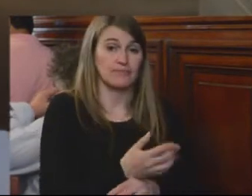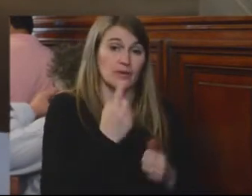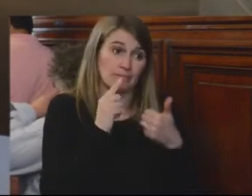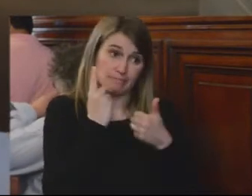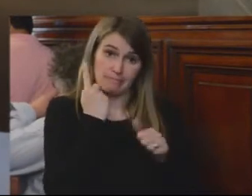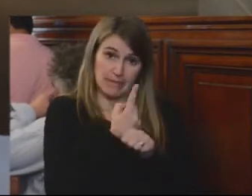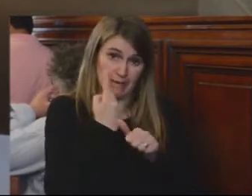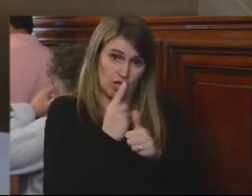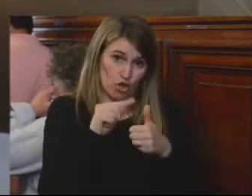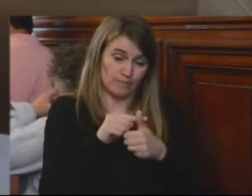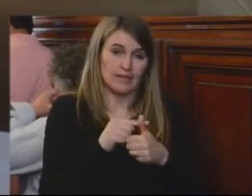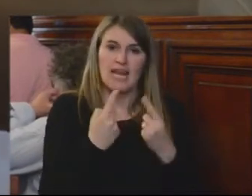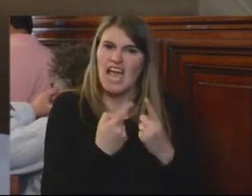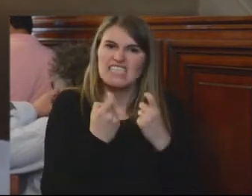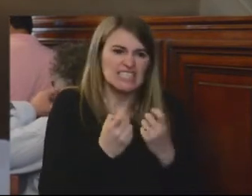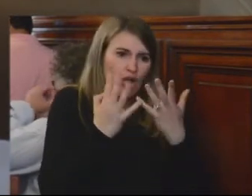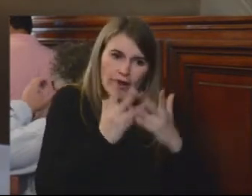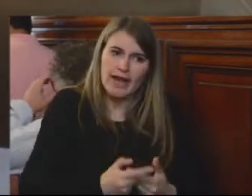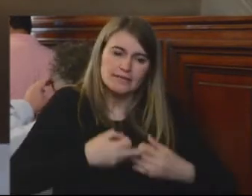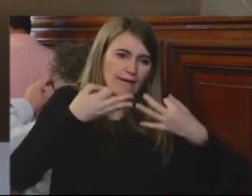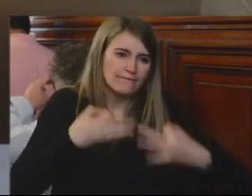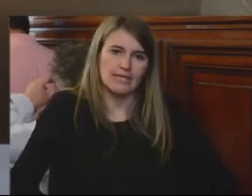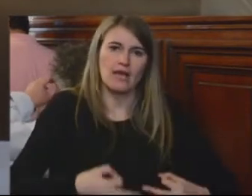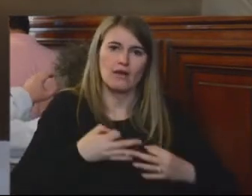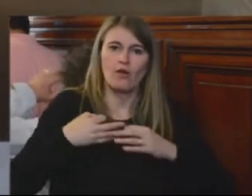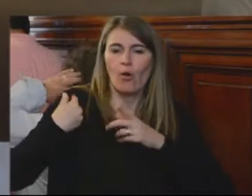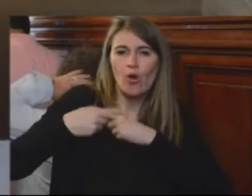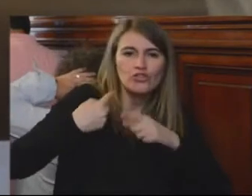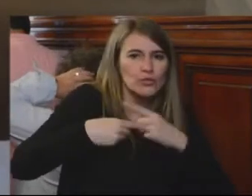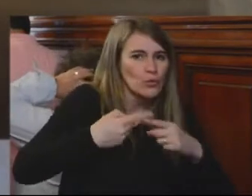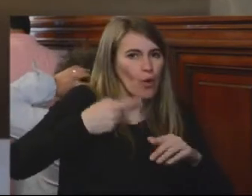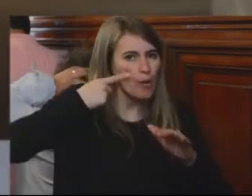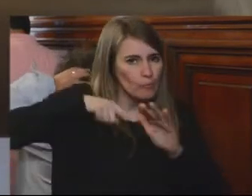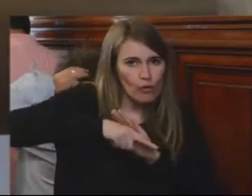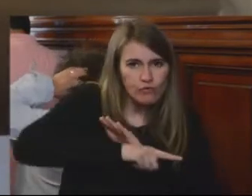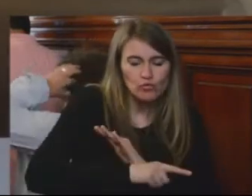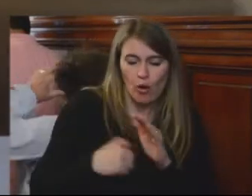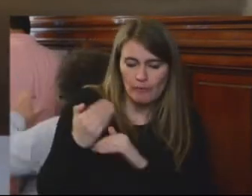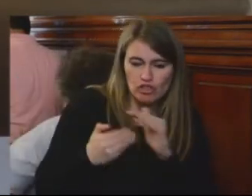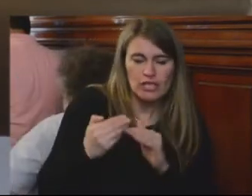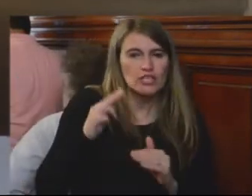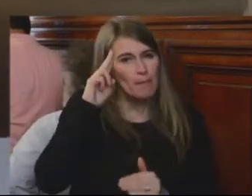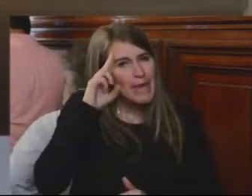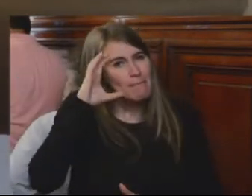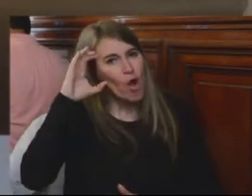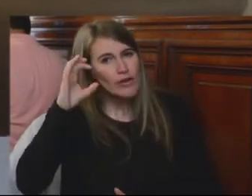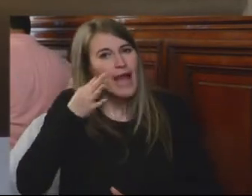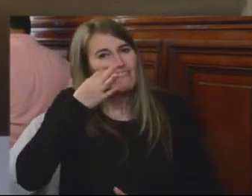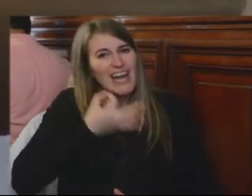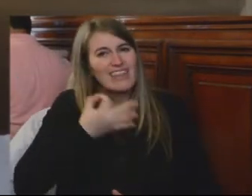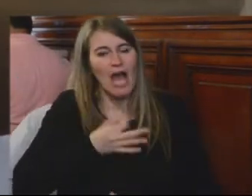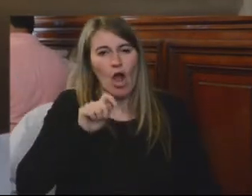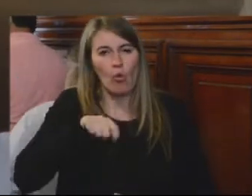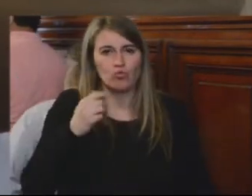políticas necesarias para asegurar la plena continuidad y profundización del proceso de memoria verdad y justicia por los crímenes